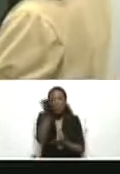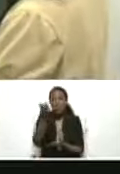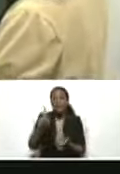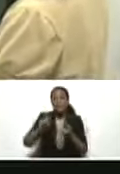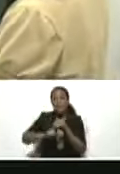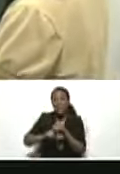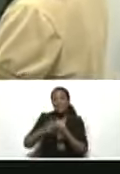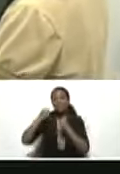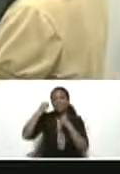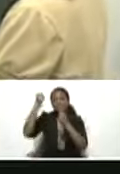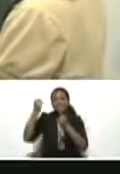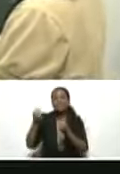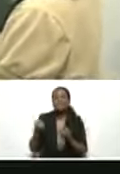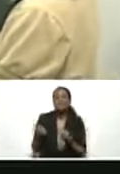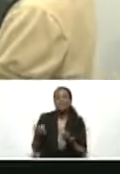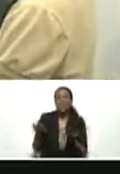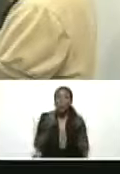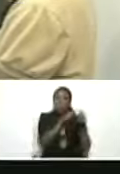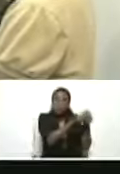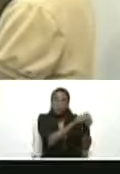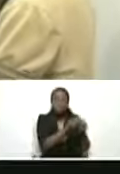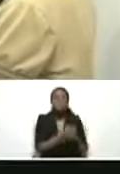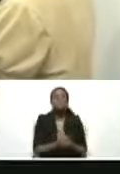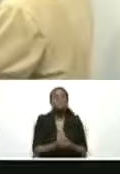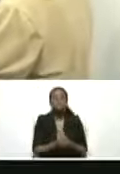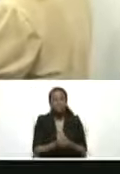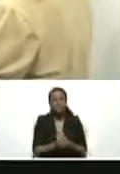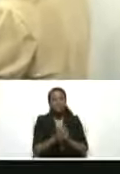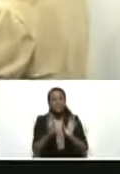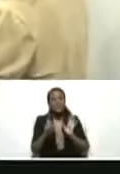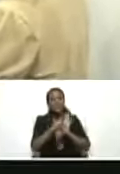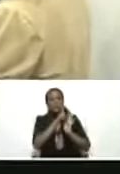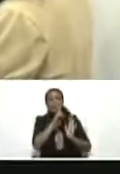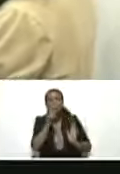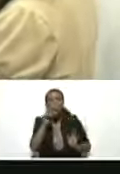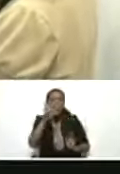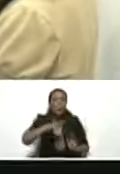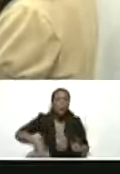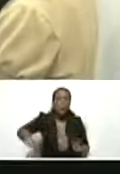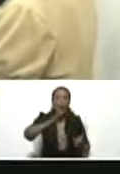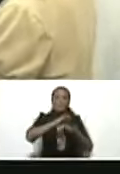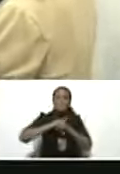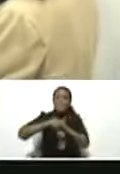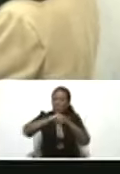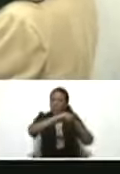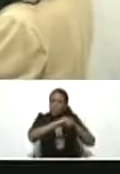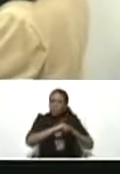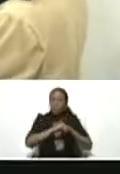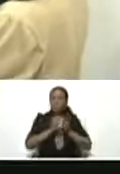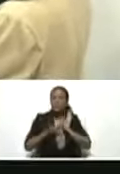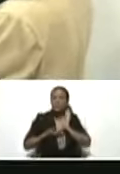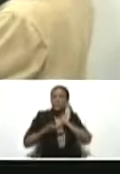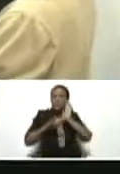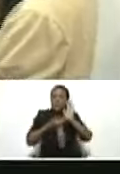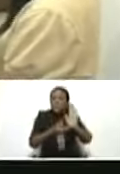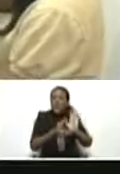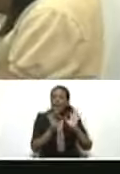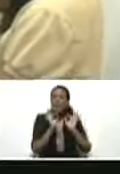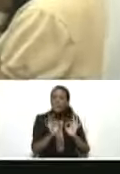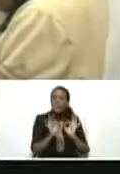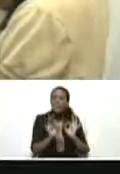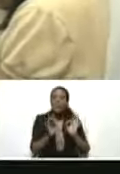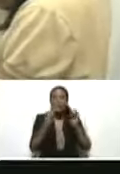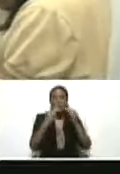primera combatiente cilia flores y en nombre de todo el pueblo trujillano obara